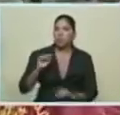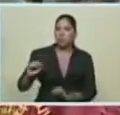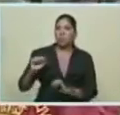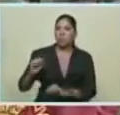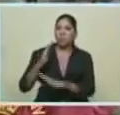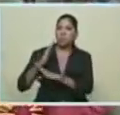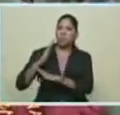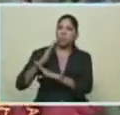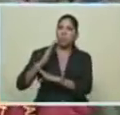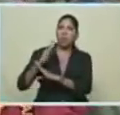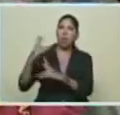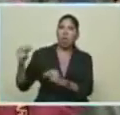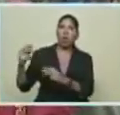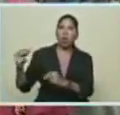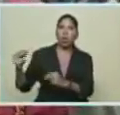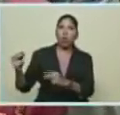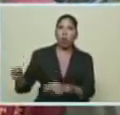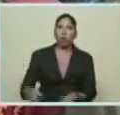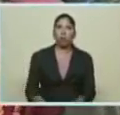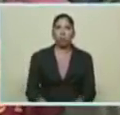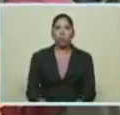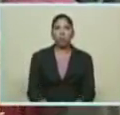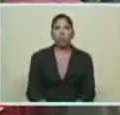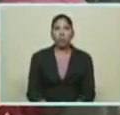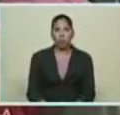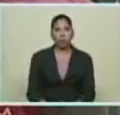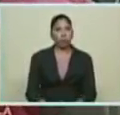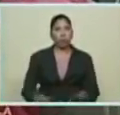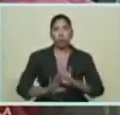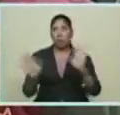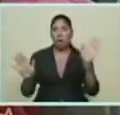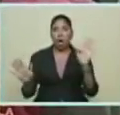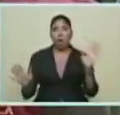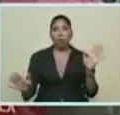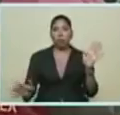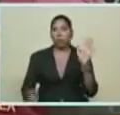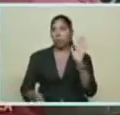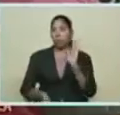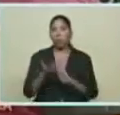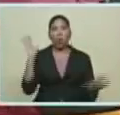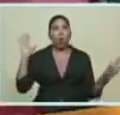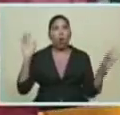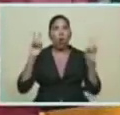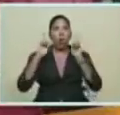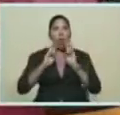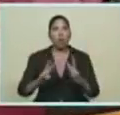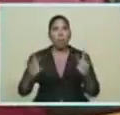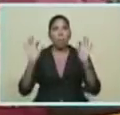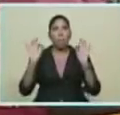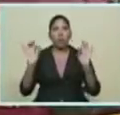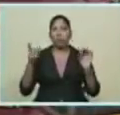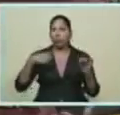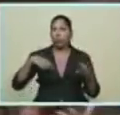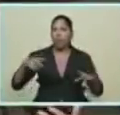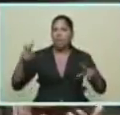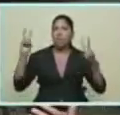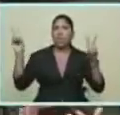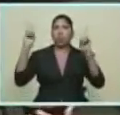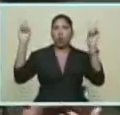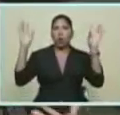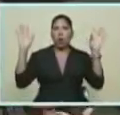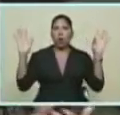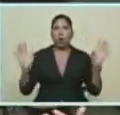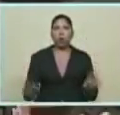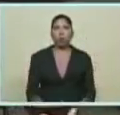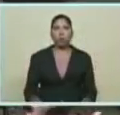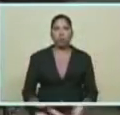agresión, la infamia. Y salimos victoriosos, estamos victoriosos, Fuerza Armada